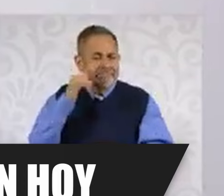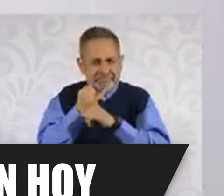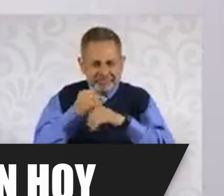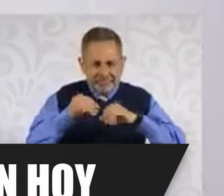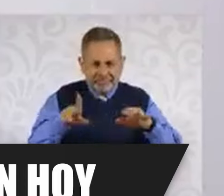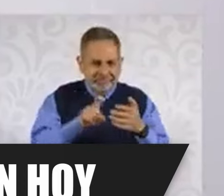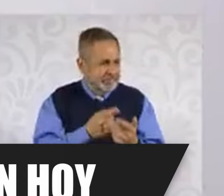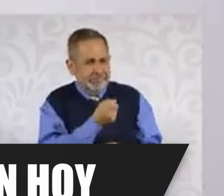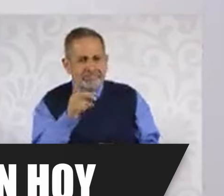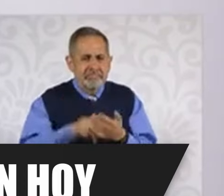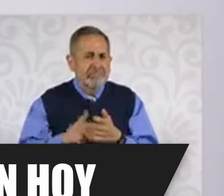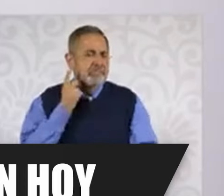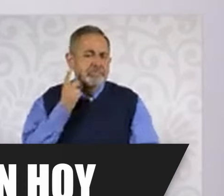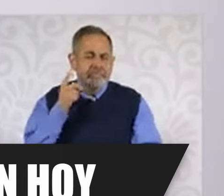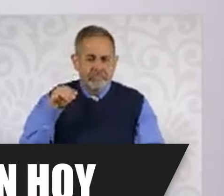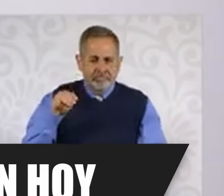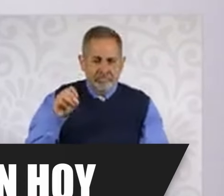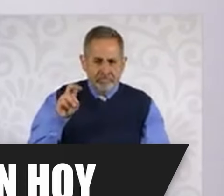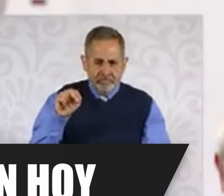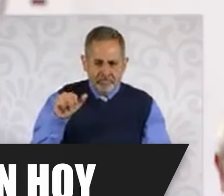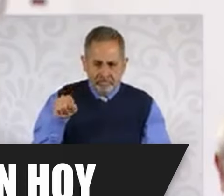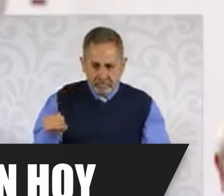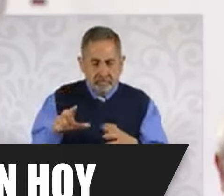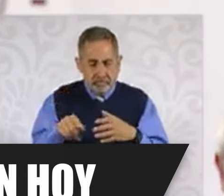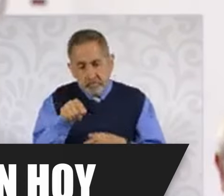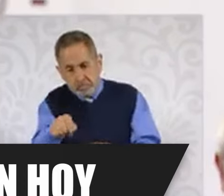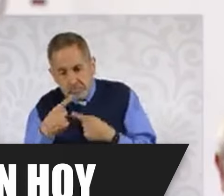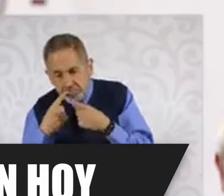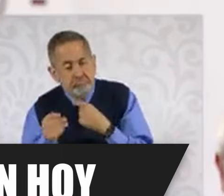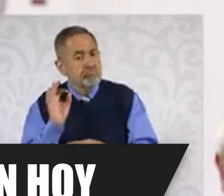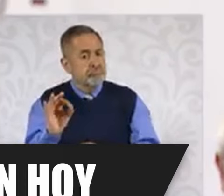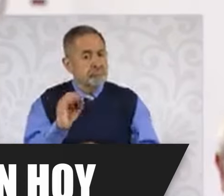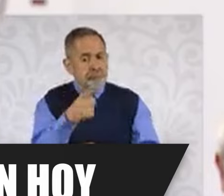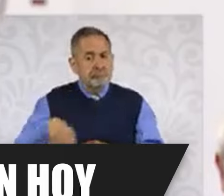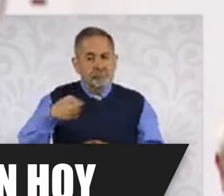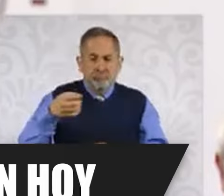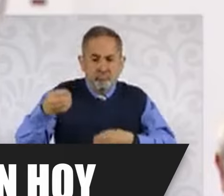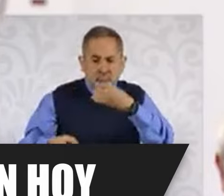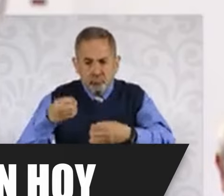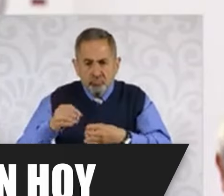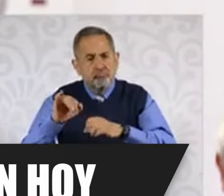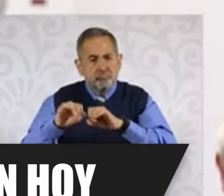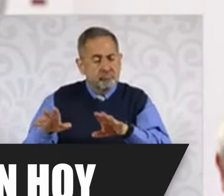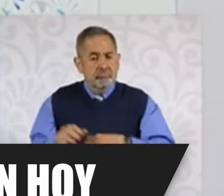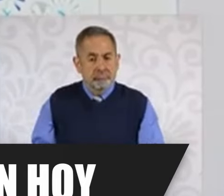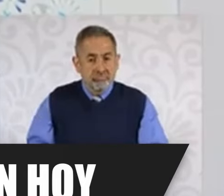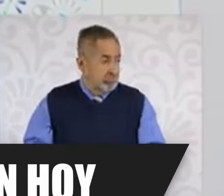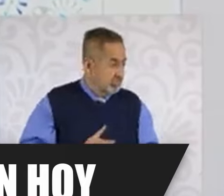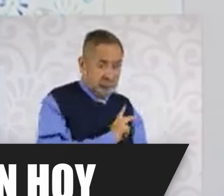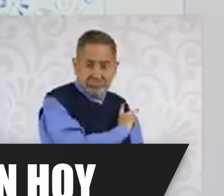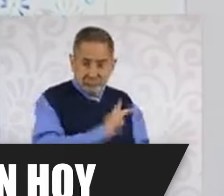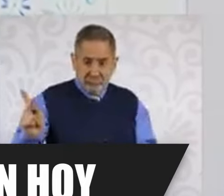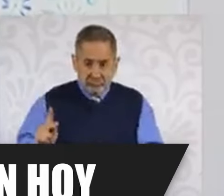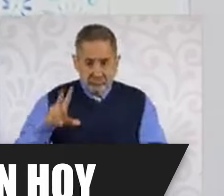diputados de Morena, de jueces que están a favor de la reforma al Poder Judicial, porque no es monolítico. No es